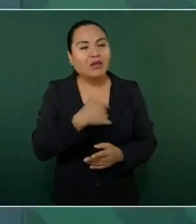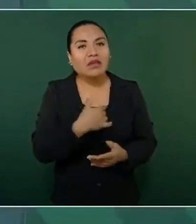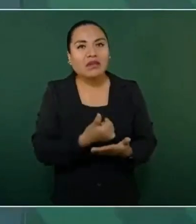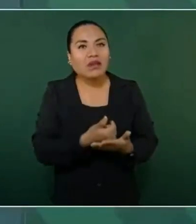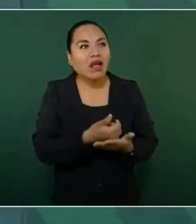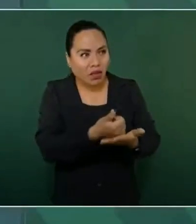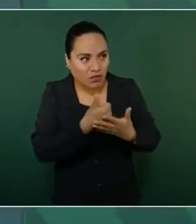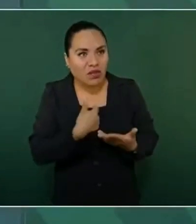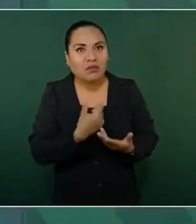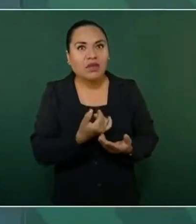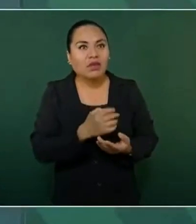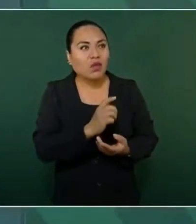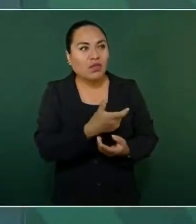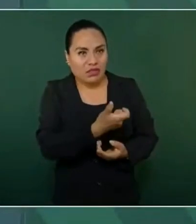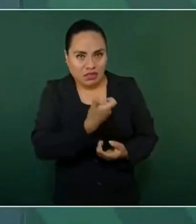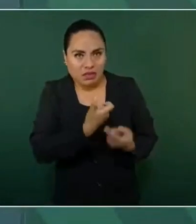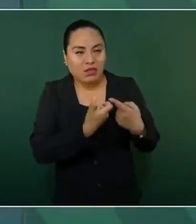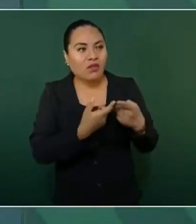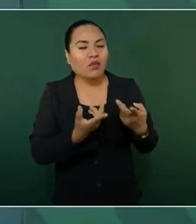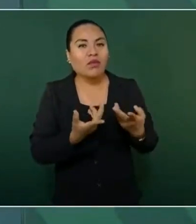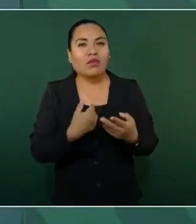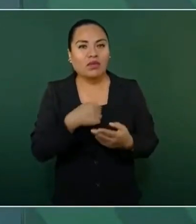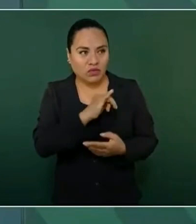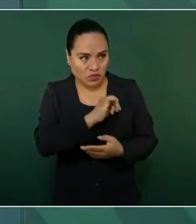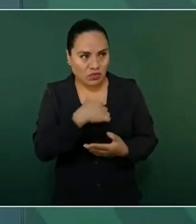para sacar provecho.